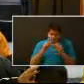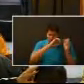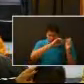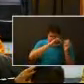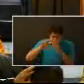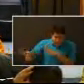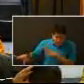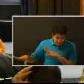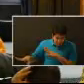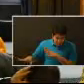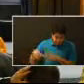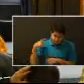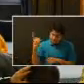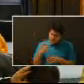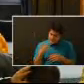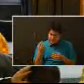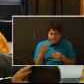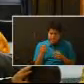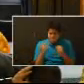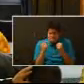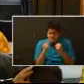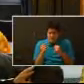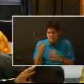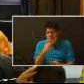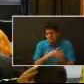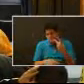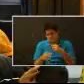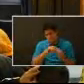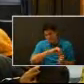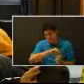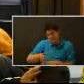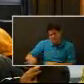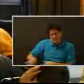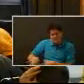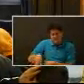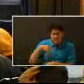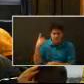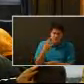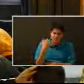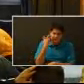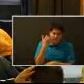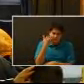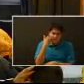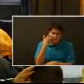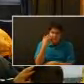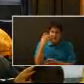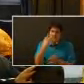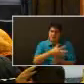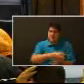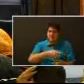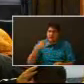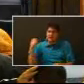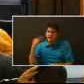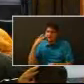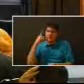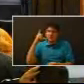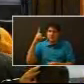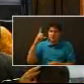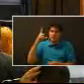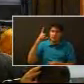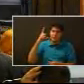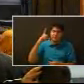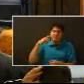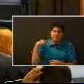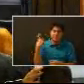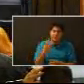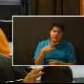desautorizando. Todo temor lo venimos desechando. Toda enfermedad la venimos desautorizando, Señor. Todo